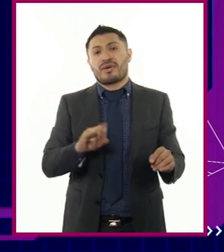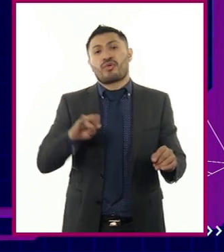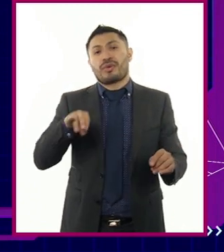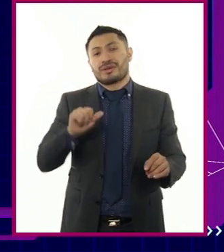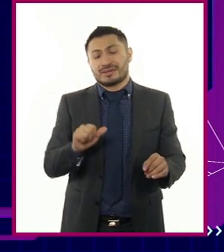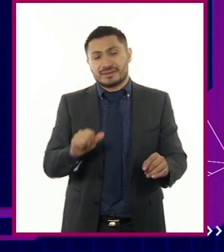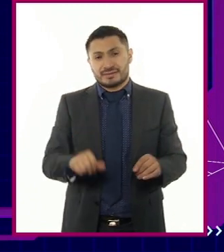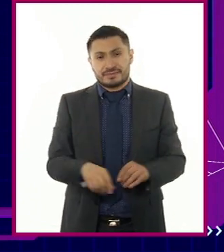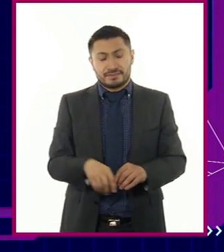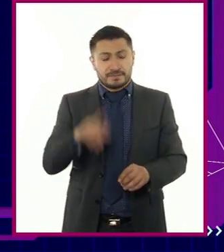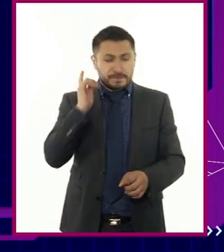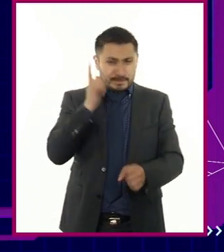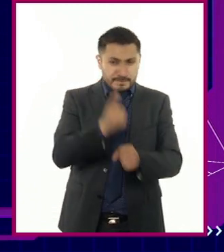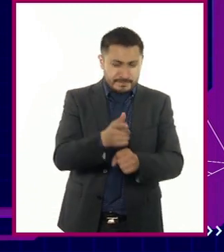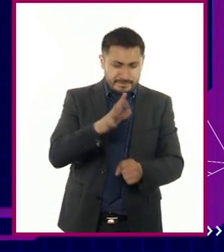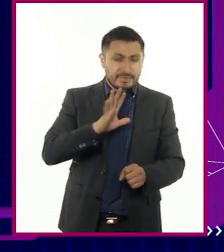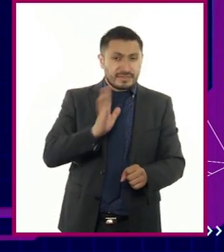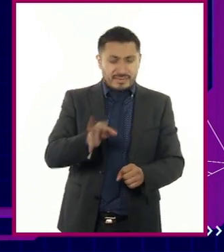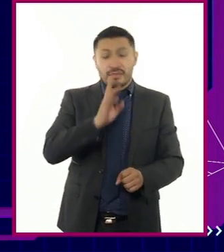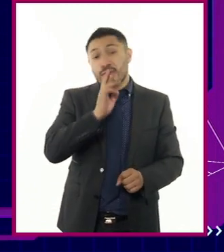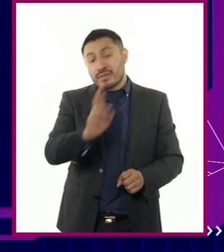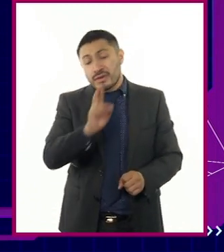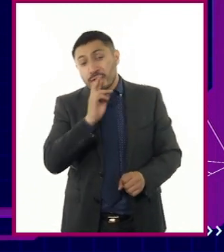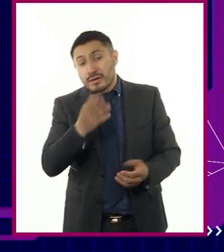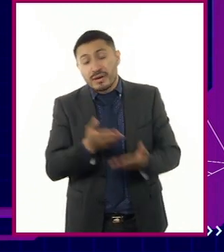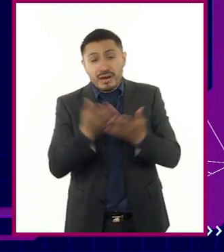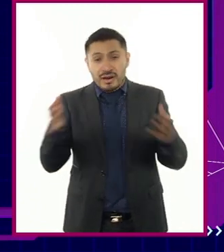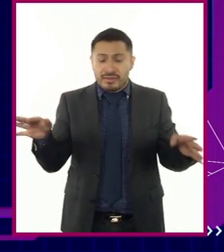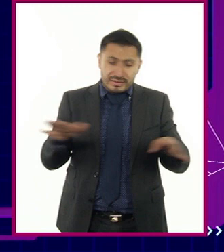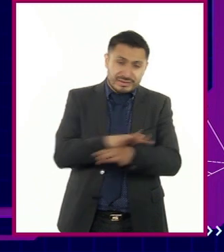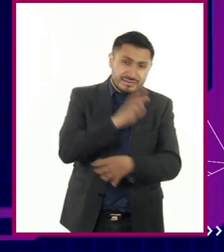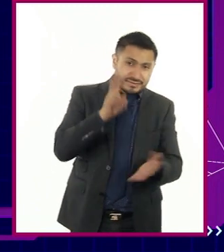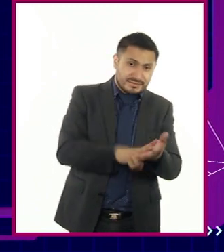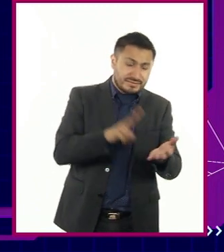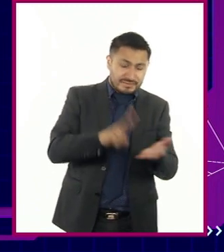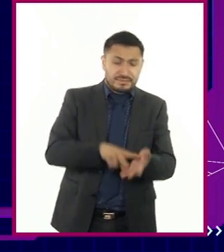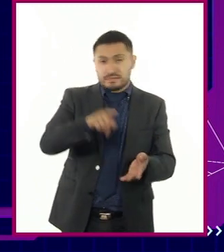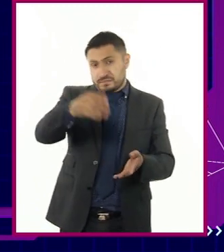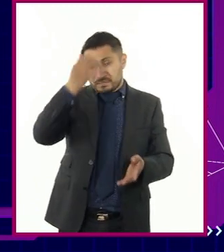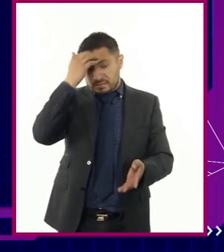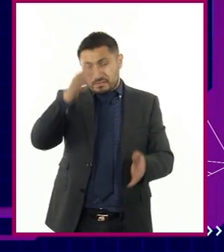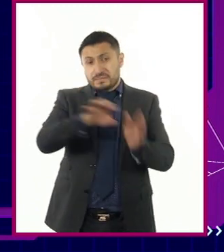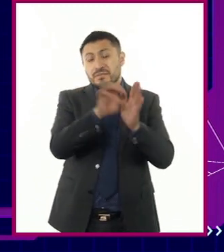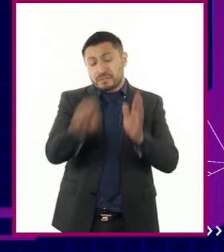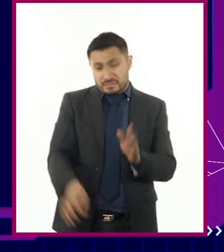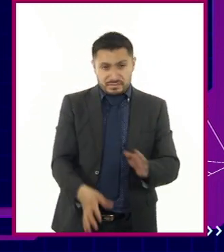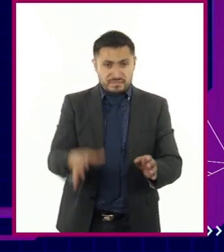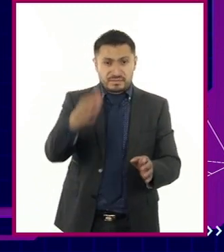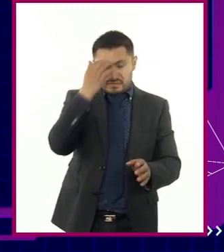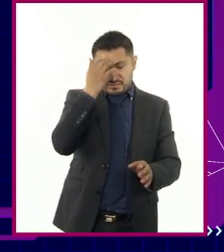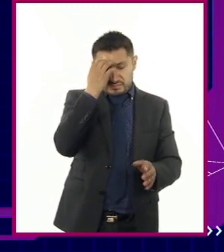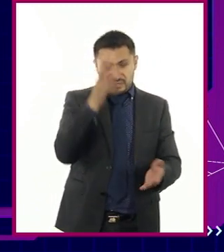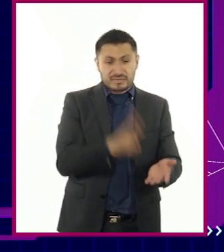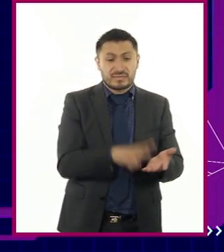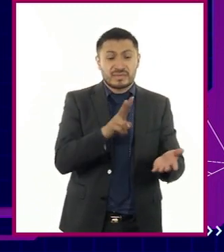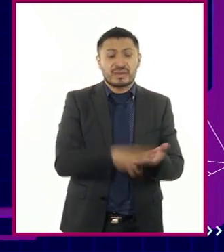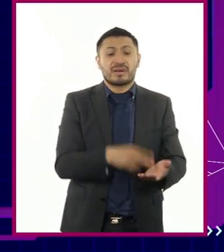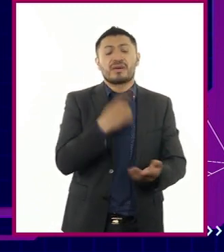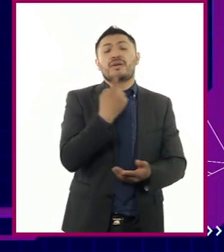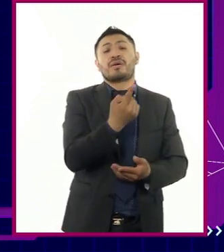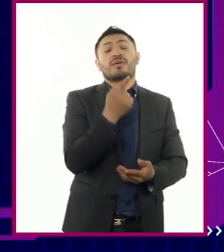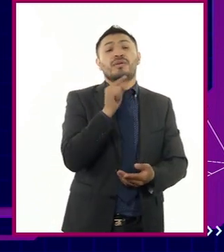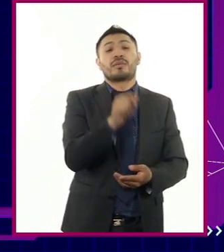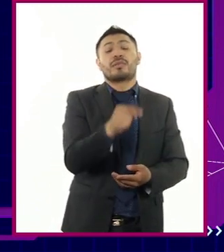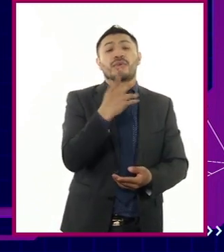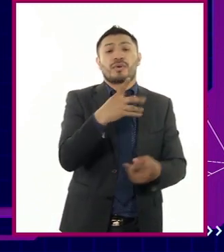calcular, lo siguiente es sustituir los valores que se conocen. Se conoce el valor de la frecuencia del 1.5